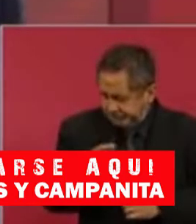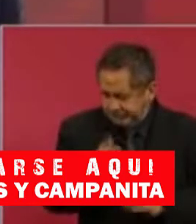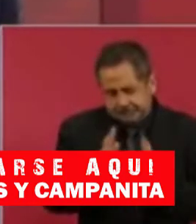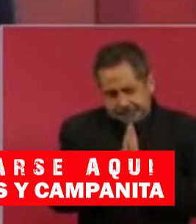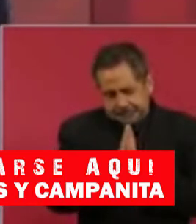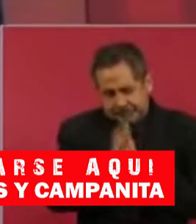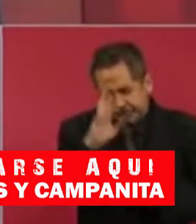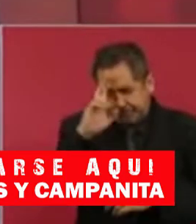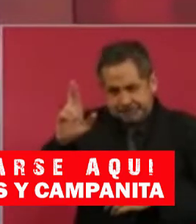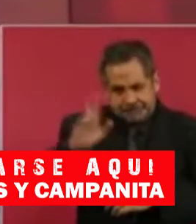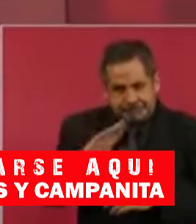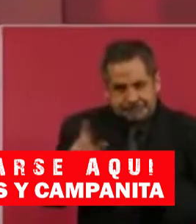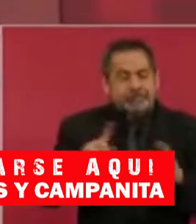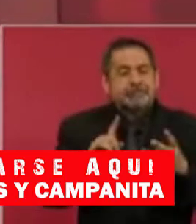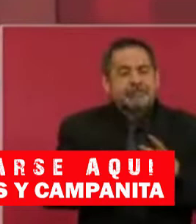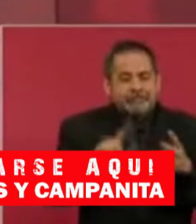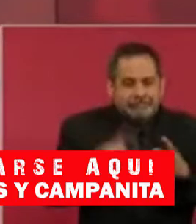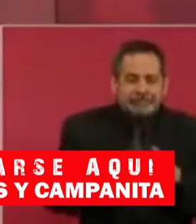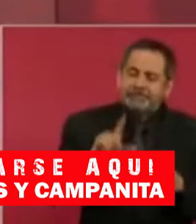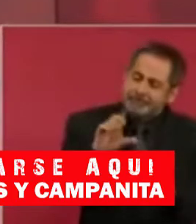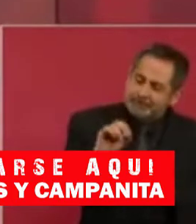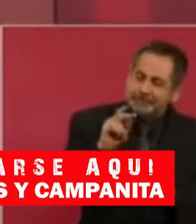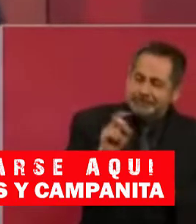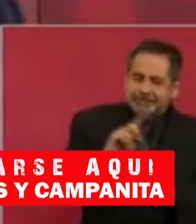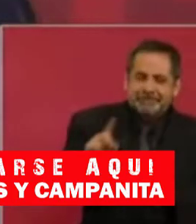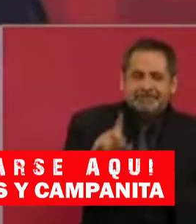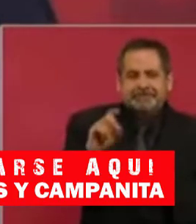finado. López Dóriga, por ejemplo.